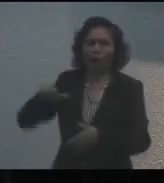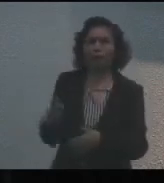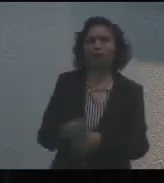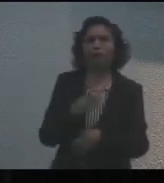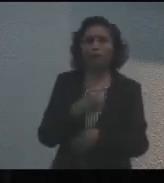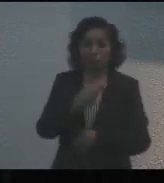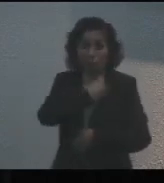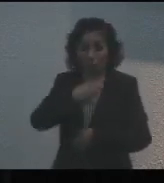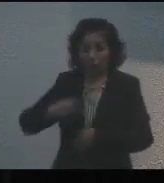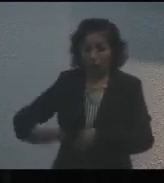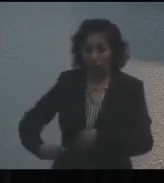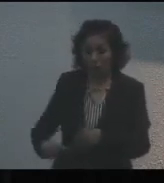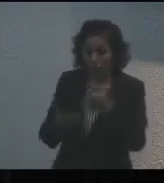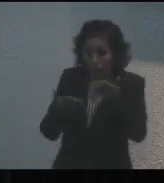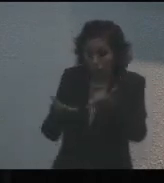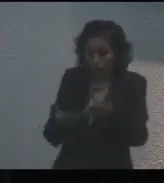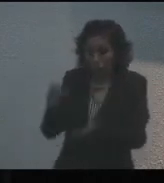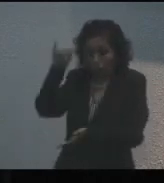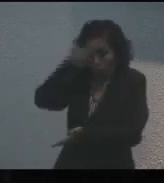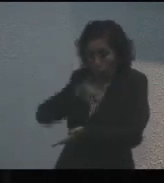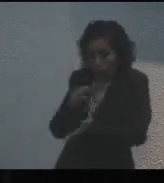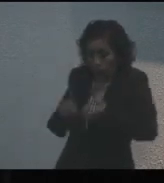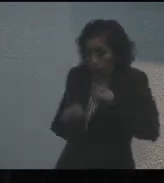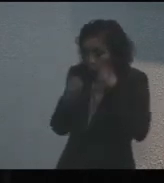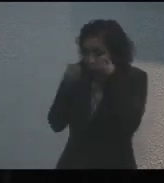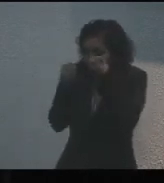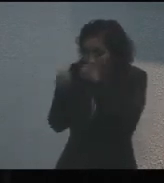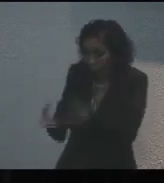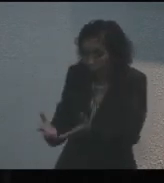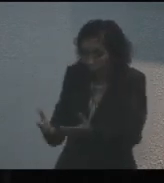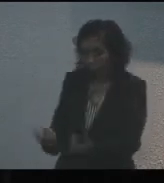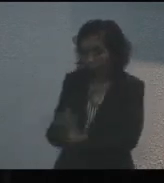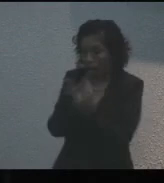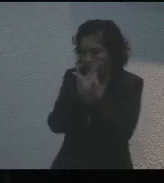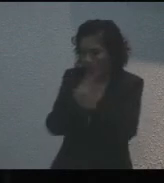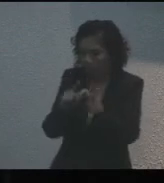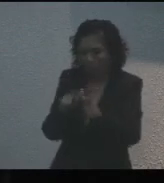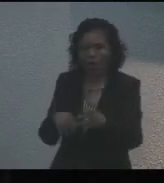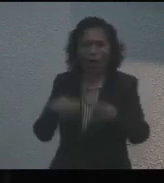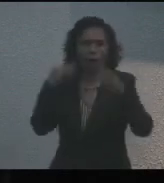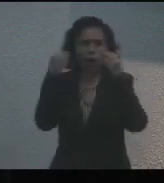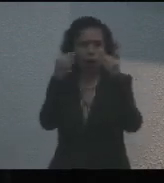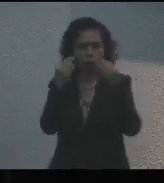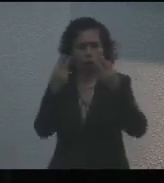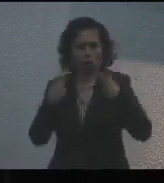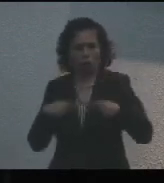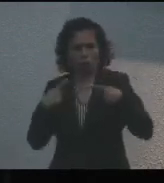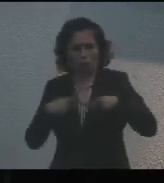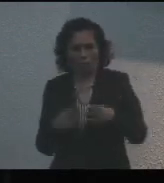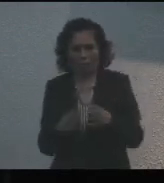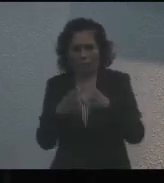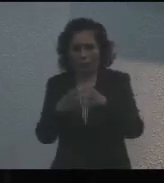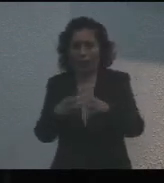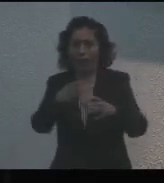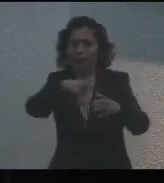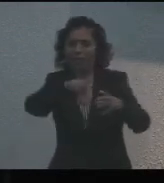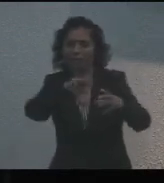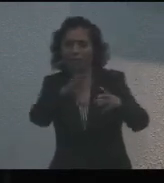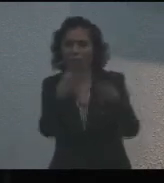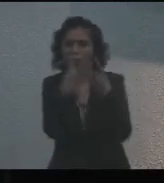1911 lo nombró jefe del territorio para lograr la liberación de los presos políticos del país que se encontraban en Quintana